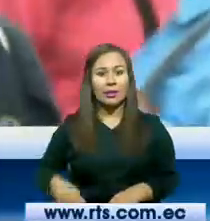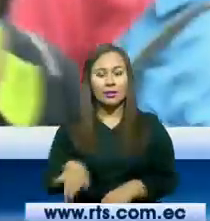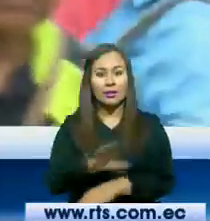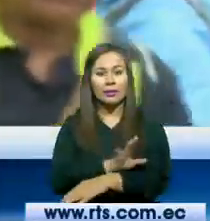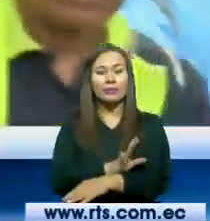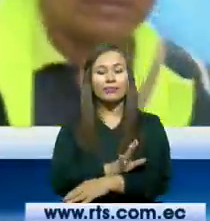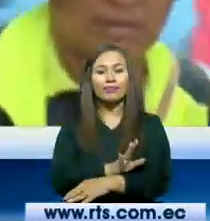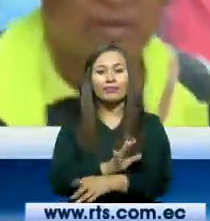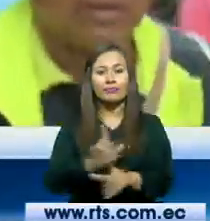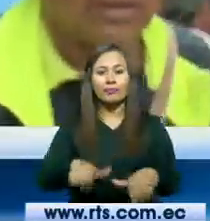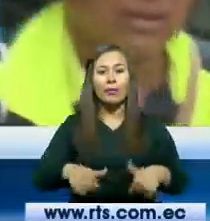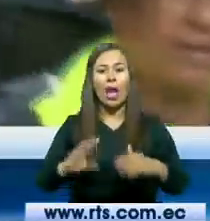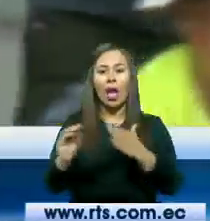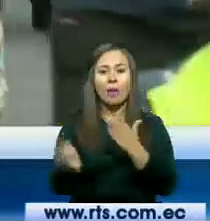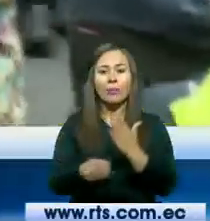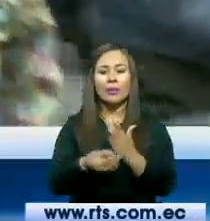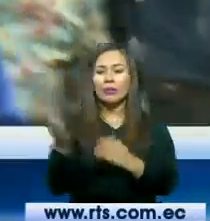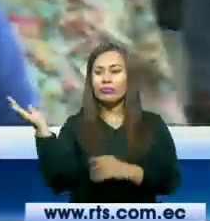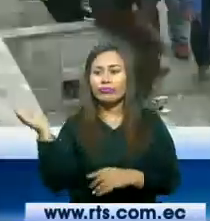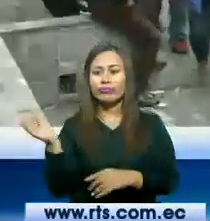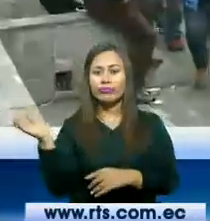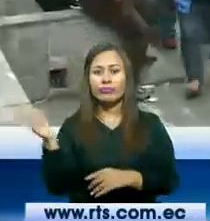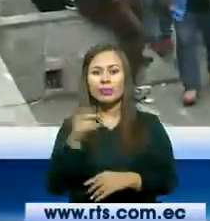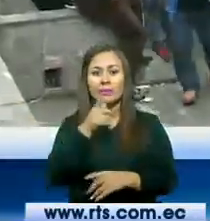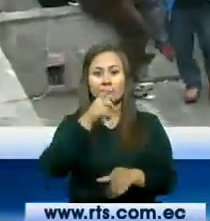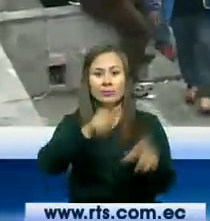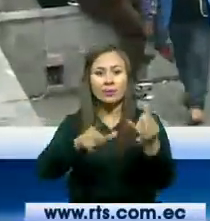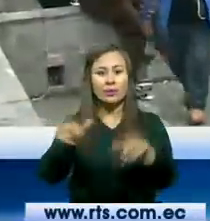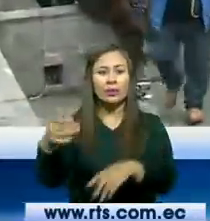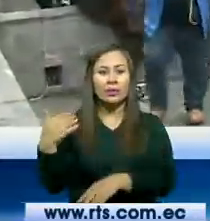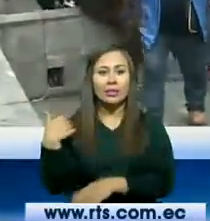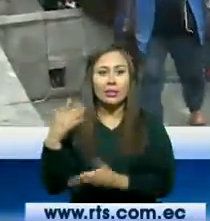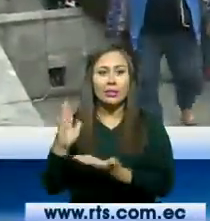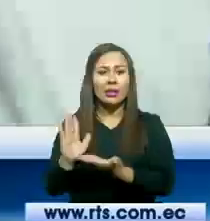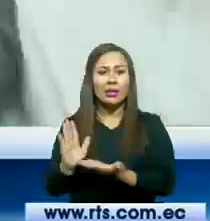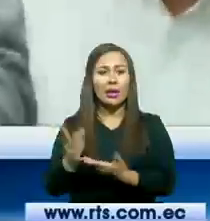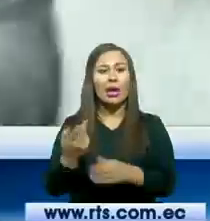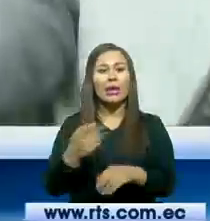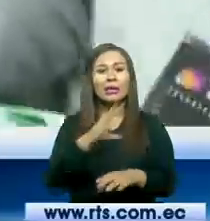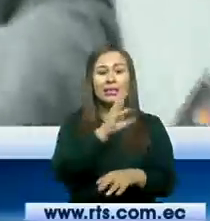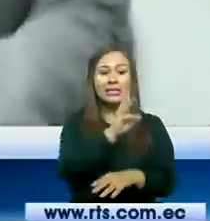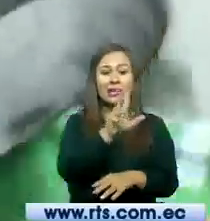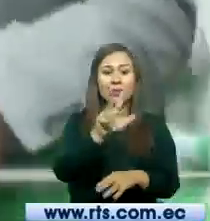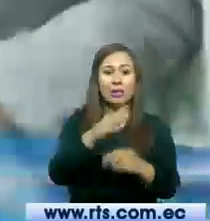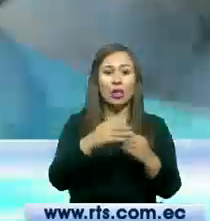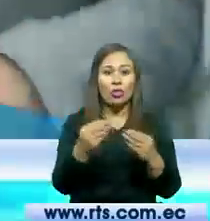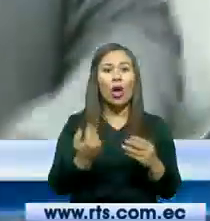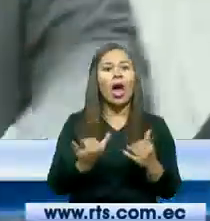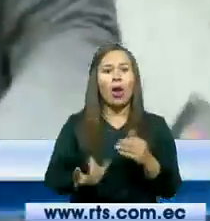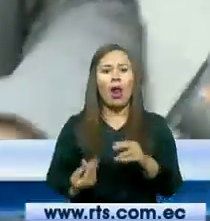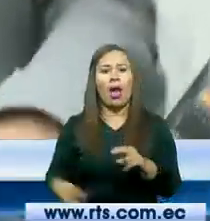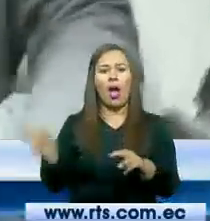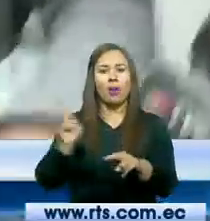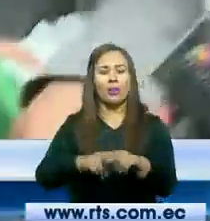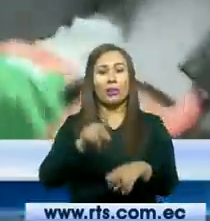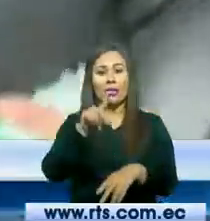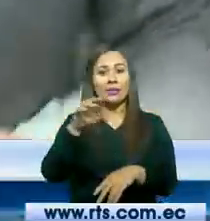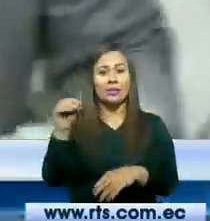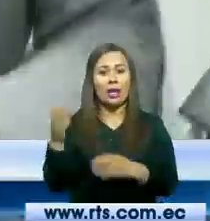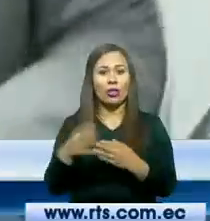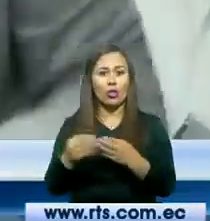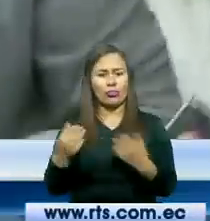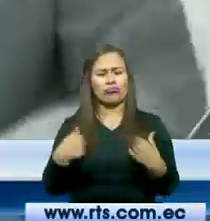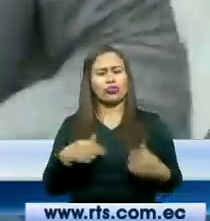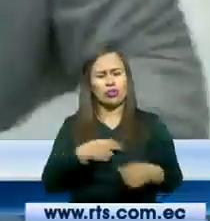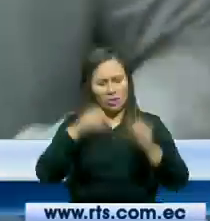incrementar las pensiones del Seguro Social Campesino de 63 dólares a 100. Sería 100 y mucho más porque el agricultor no merece,